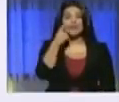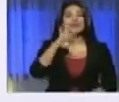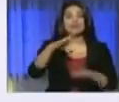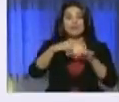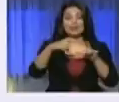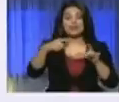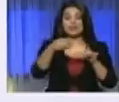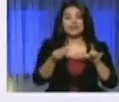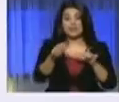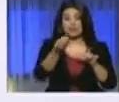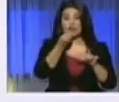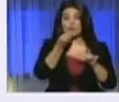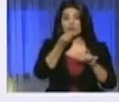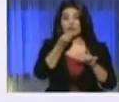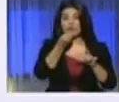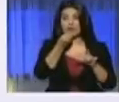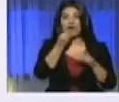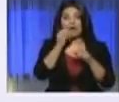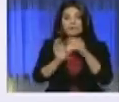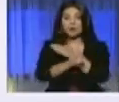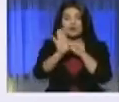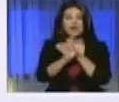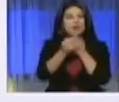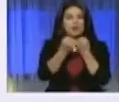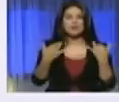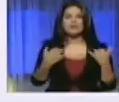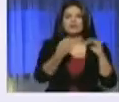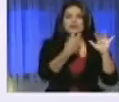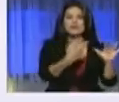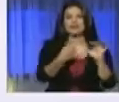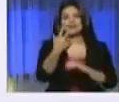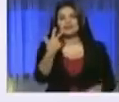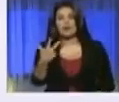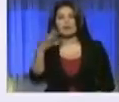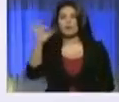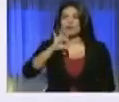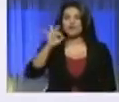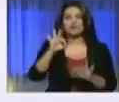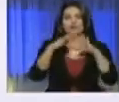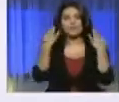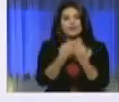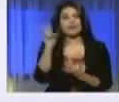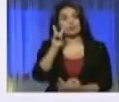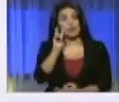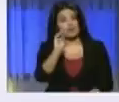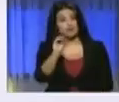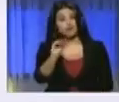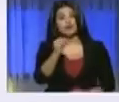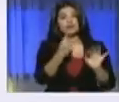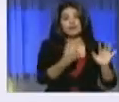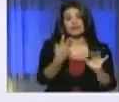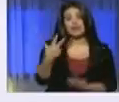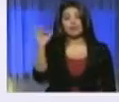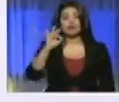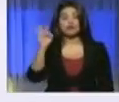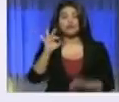protege al 73% de la familia venezolana. Tomen nota, 73%.